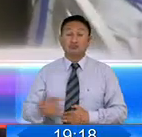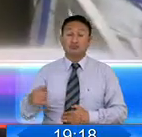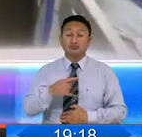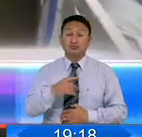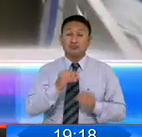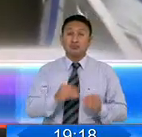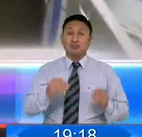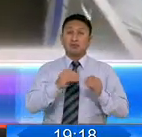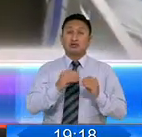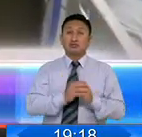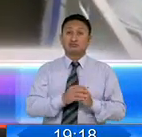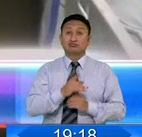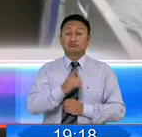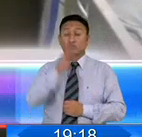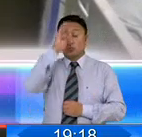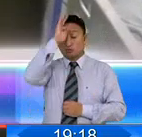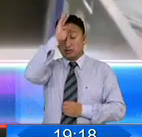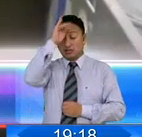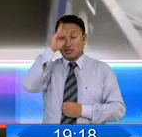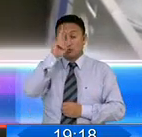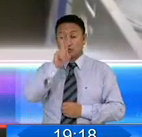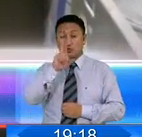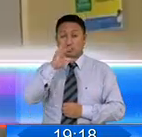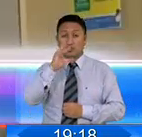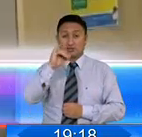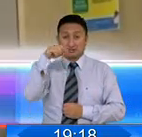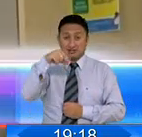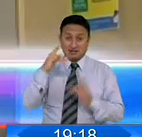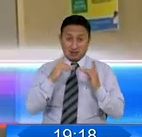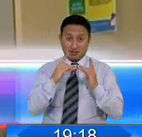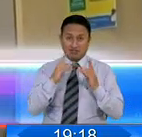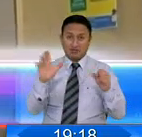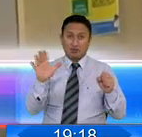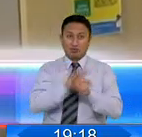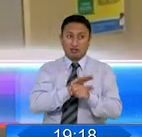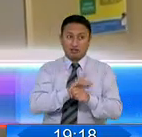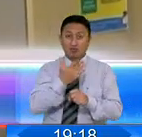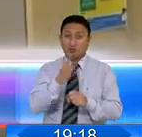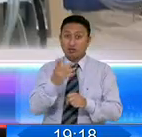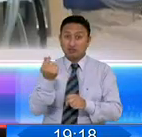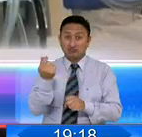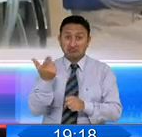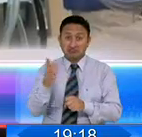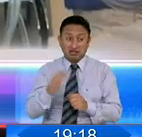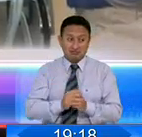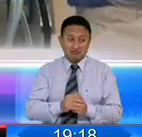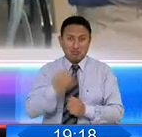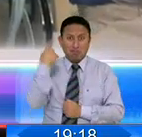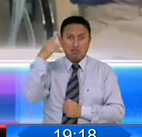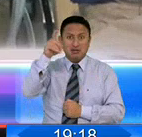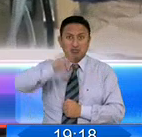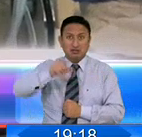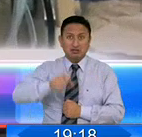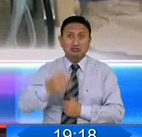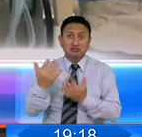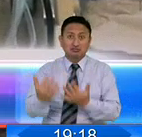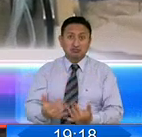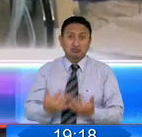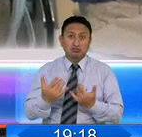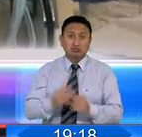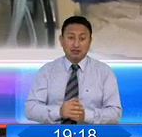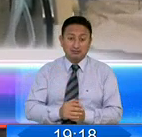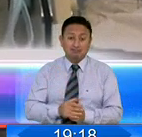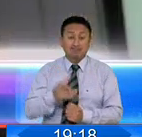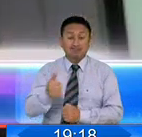que las camas de las unidades de cuidados intensivos se han agotado. No hay recursos. Hay miles de pacientes en espera y, según los